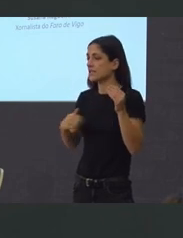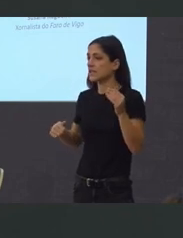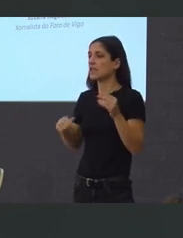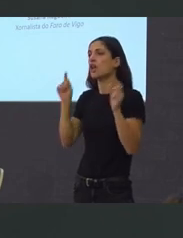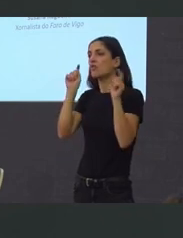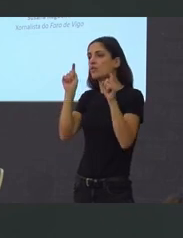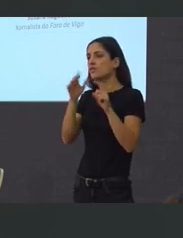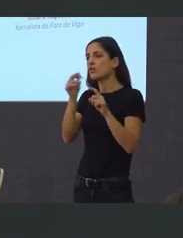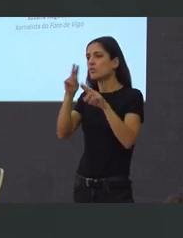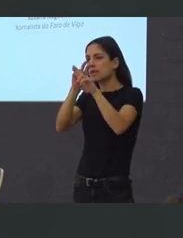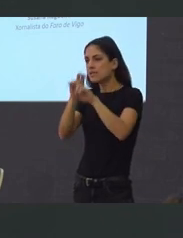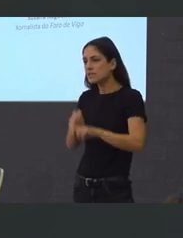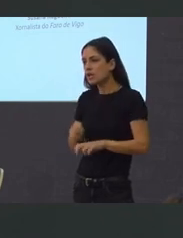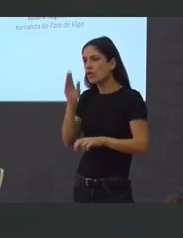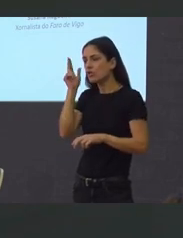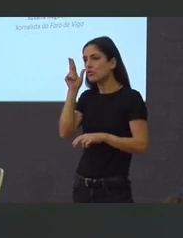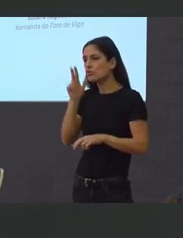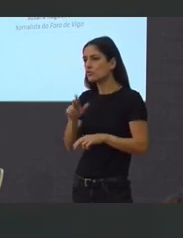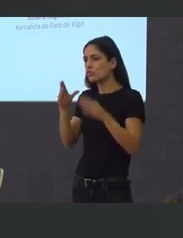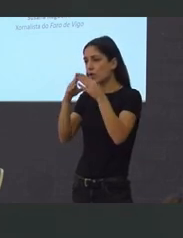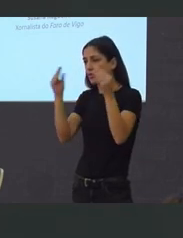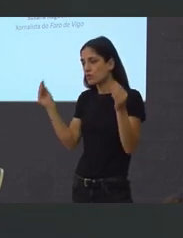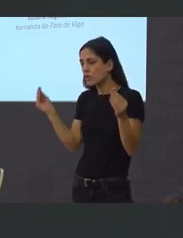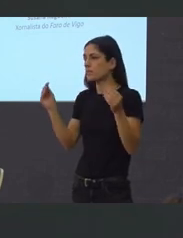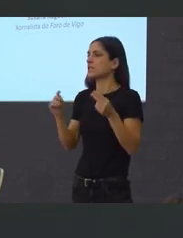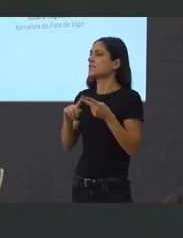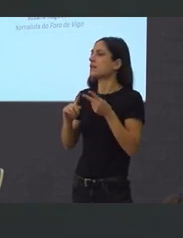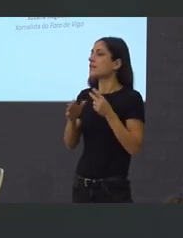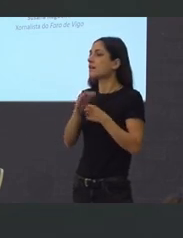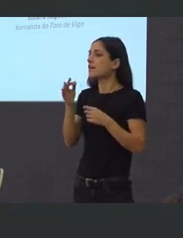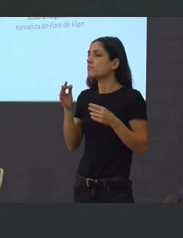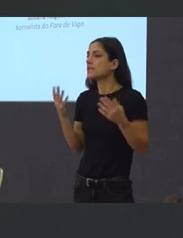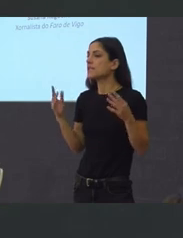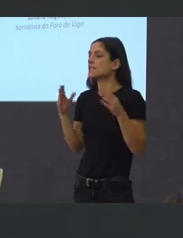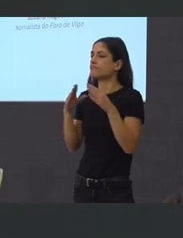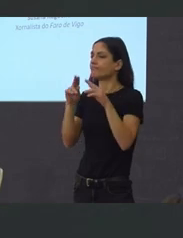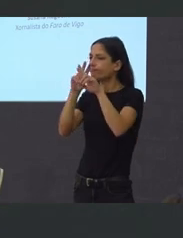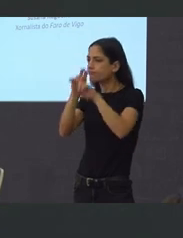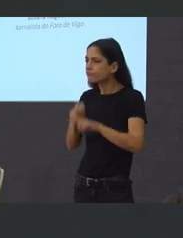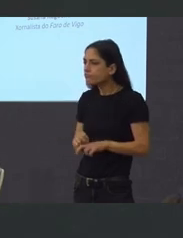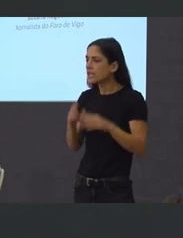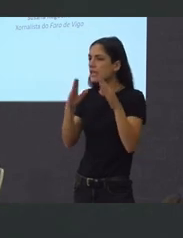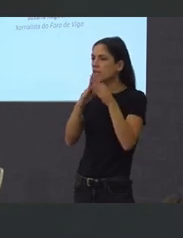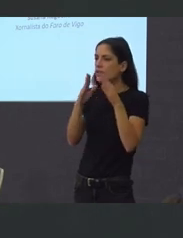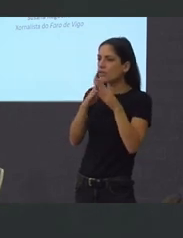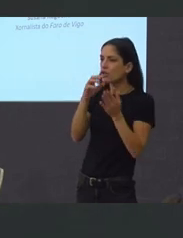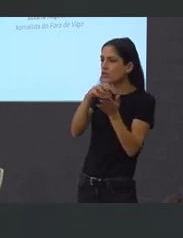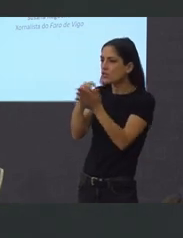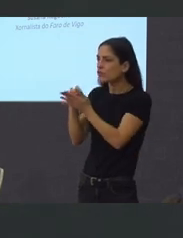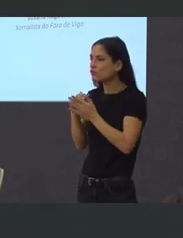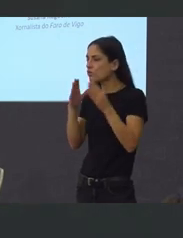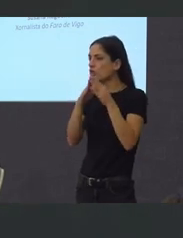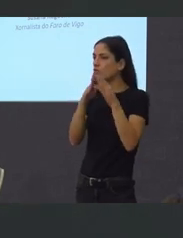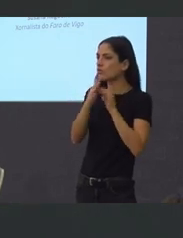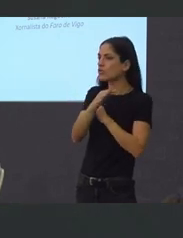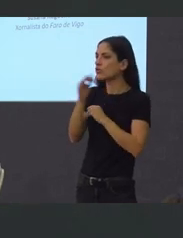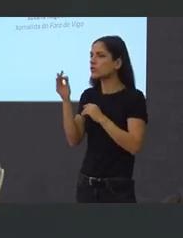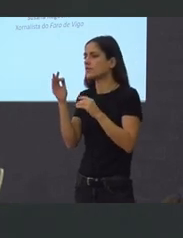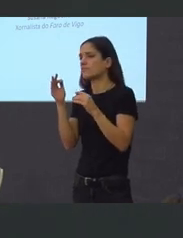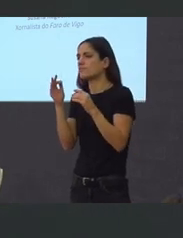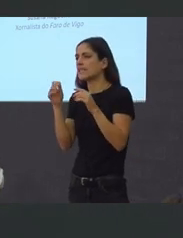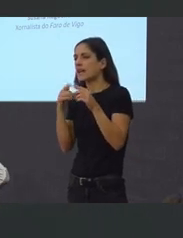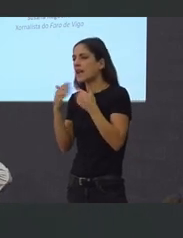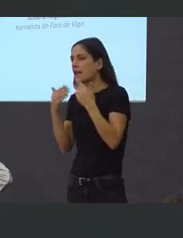da Universidade de Vigo. Está especializado nas relacións entre as institucións religiosas e as sociedades contemporáneas, como les decía, un tema moi pouco